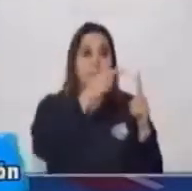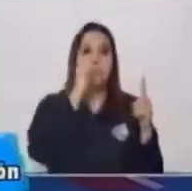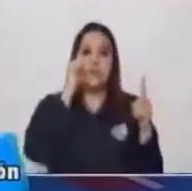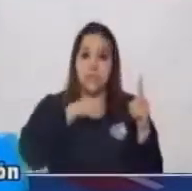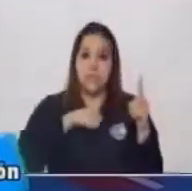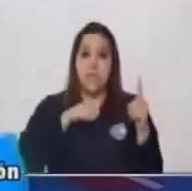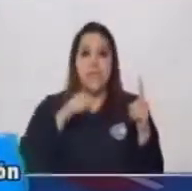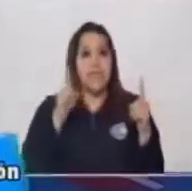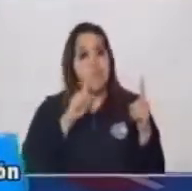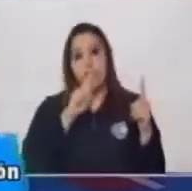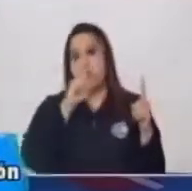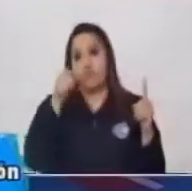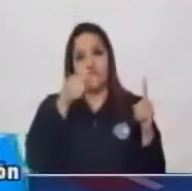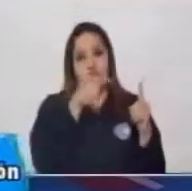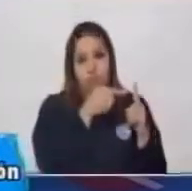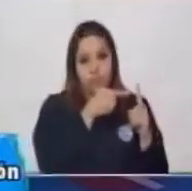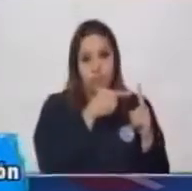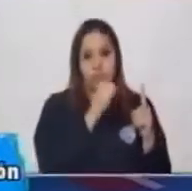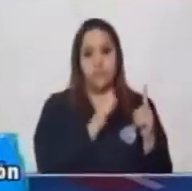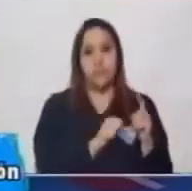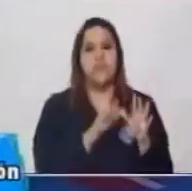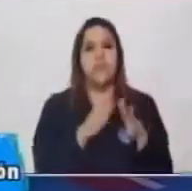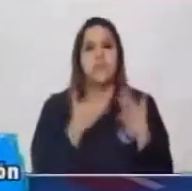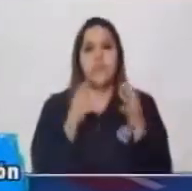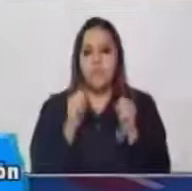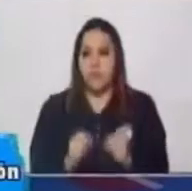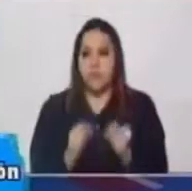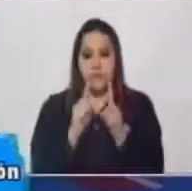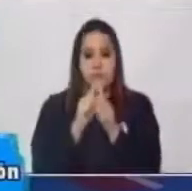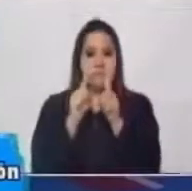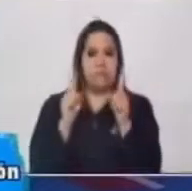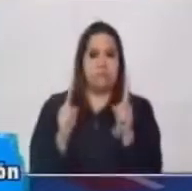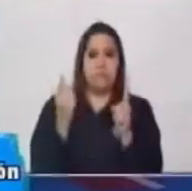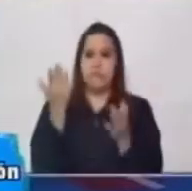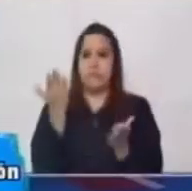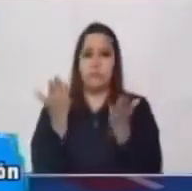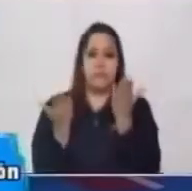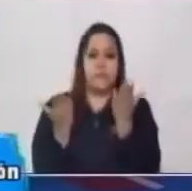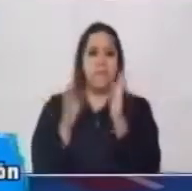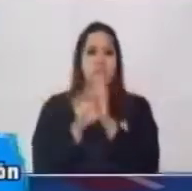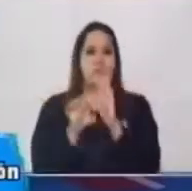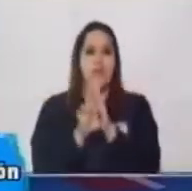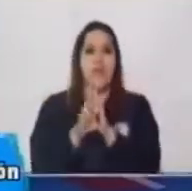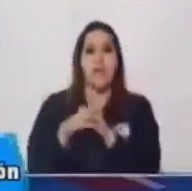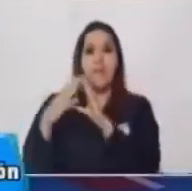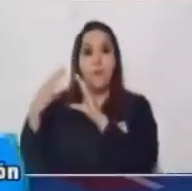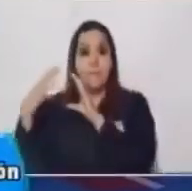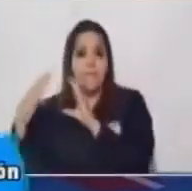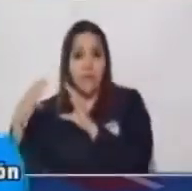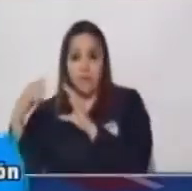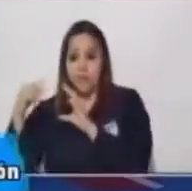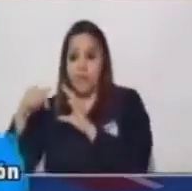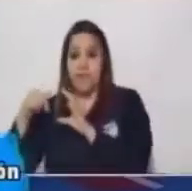hacer para diferenciarlos? Si pelota es el núcleo del sujeto,